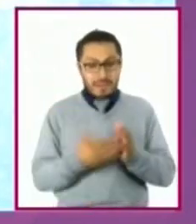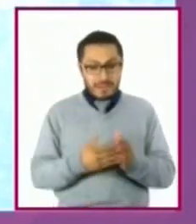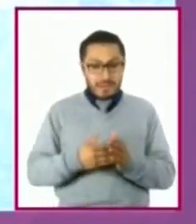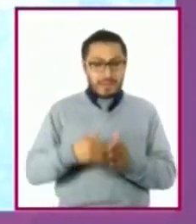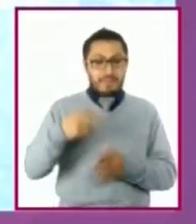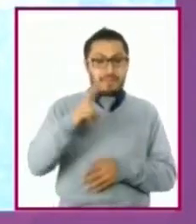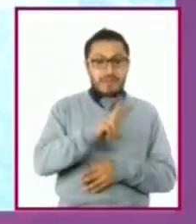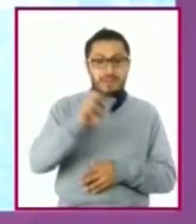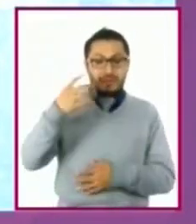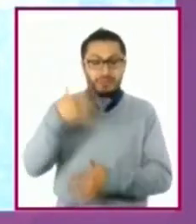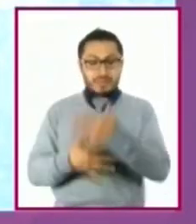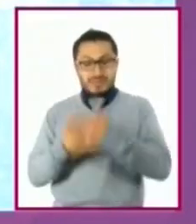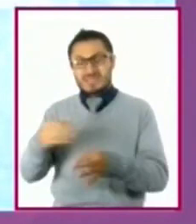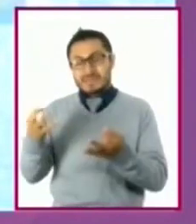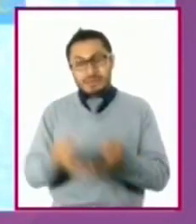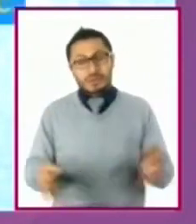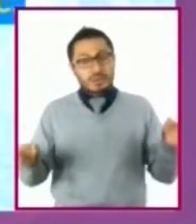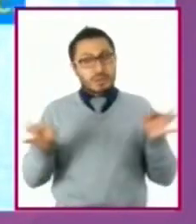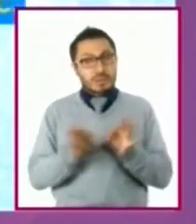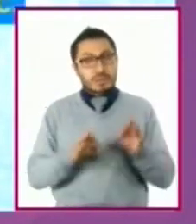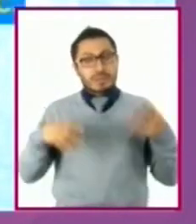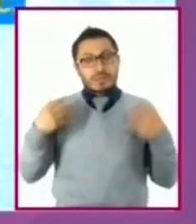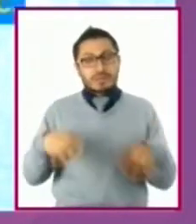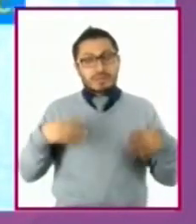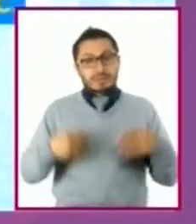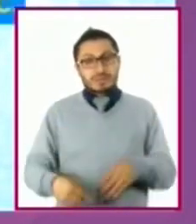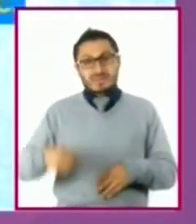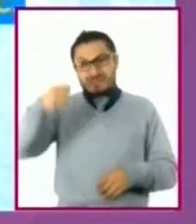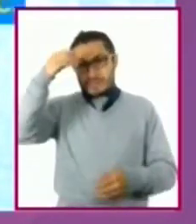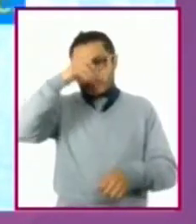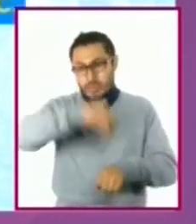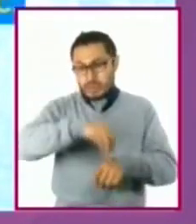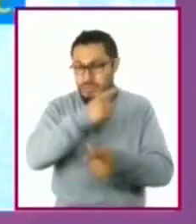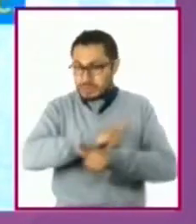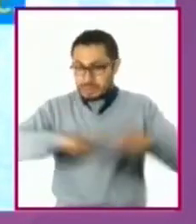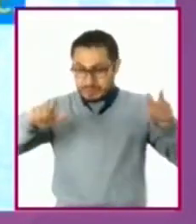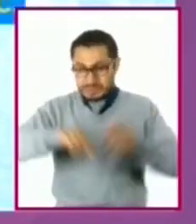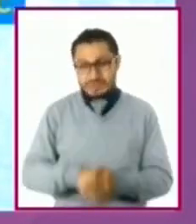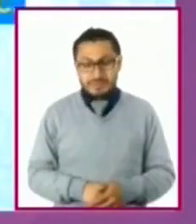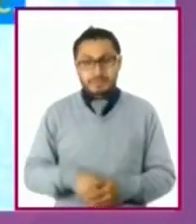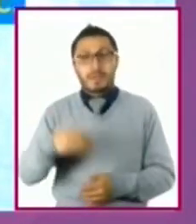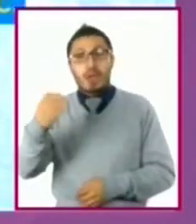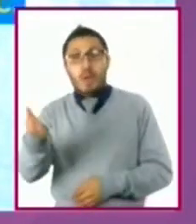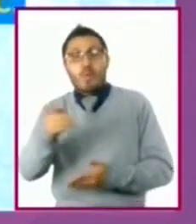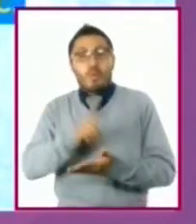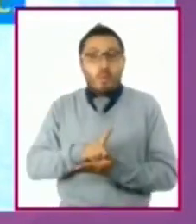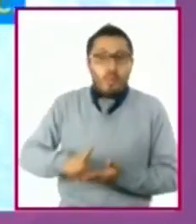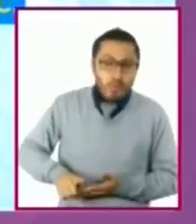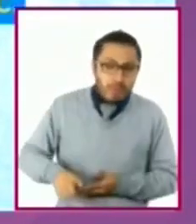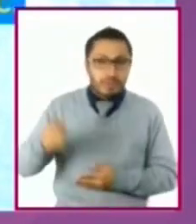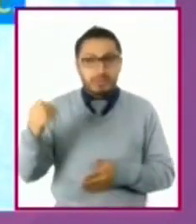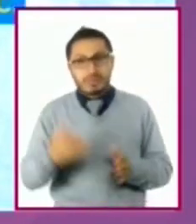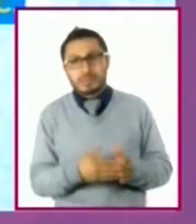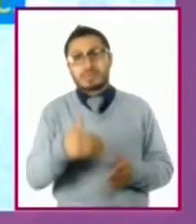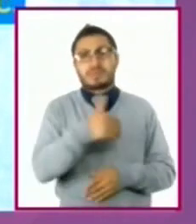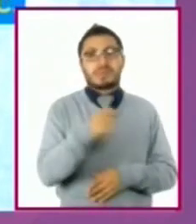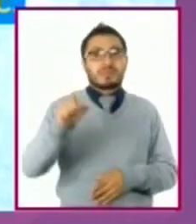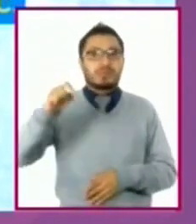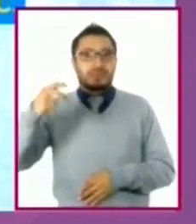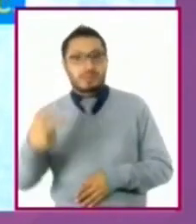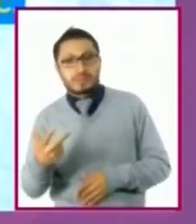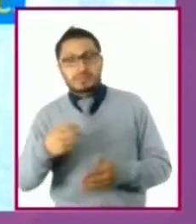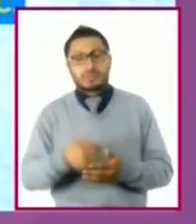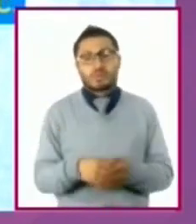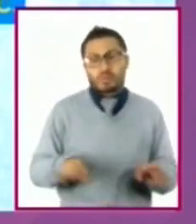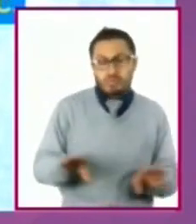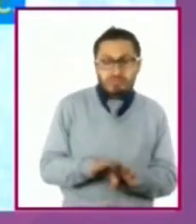antecedente importante para establecer la lucha por la libertad. La Petición de Derecho de 1628